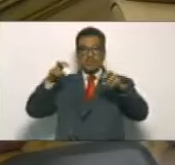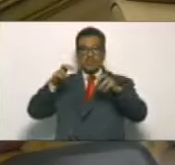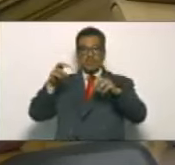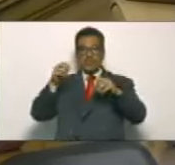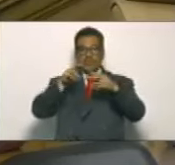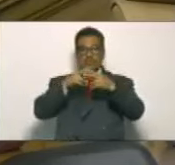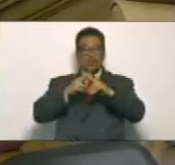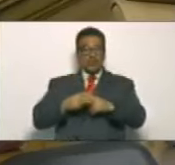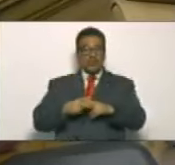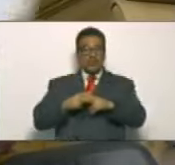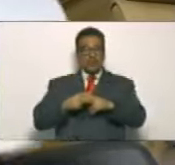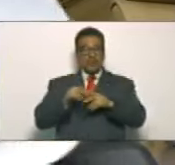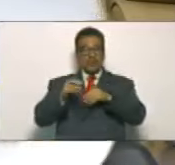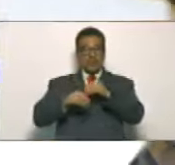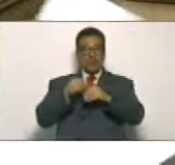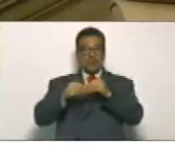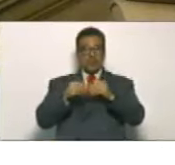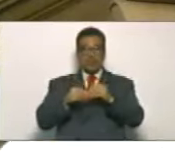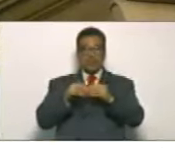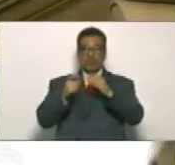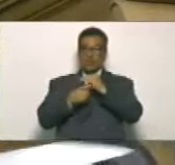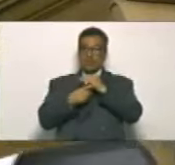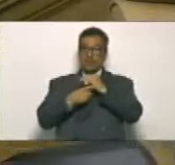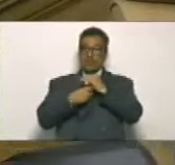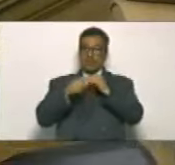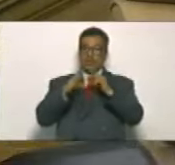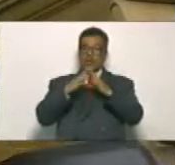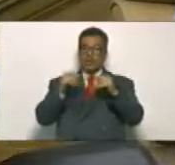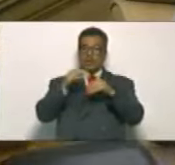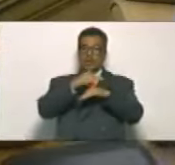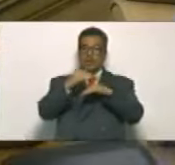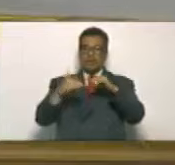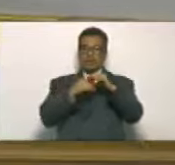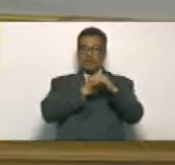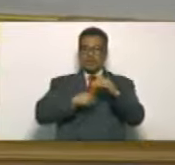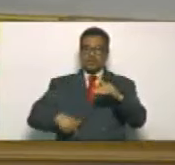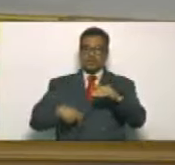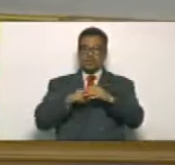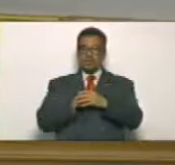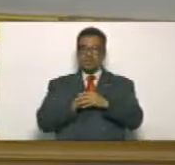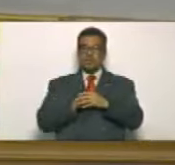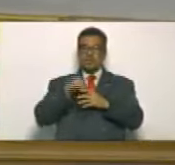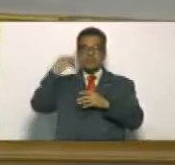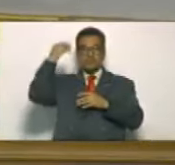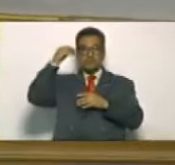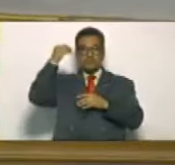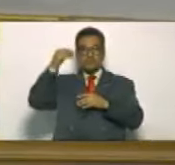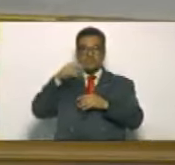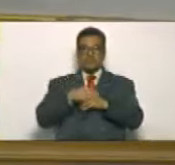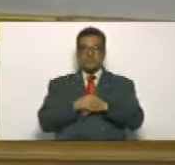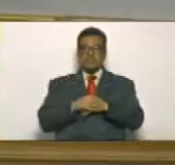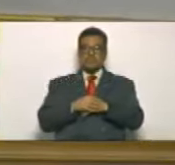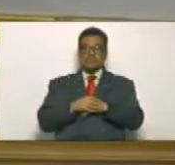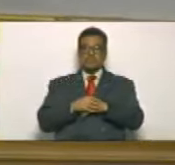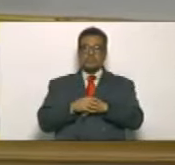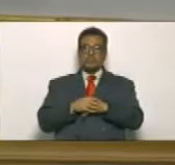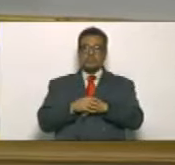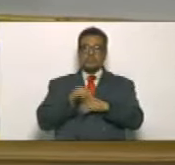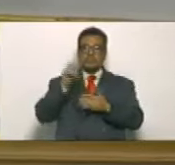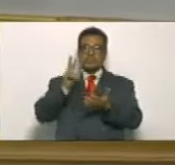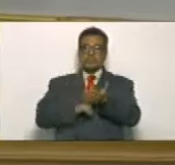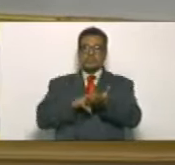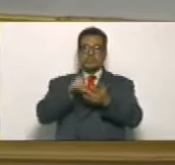las herramientas y dispositivos técnicos. Es todo, ciudadano vicepresidente. En consideración,